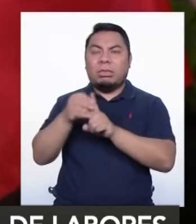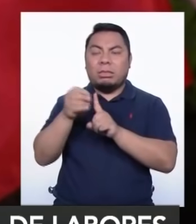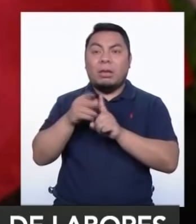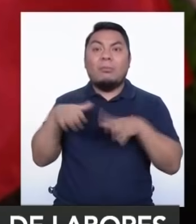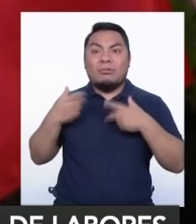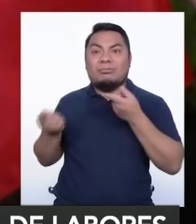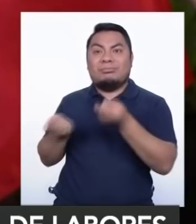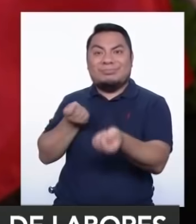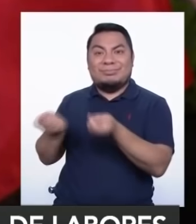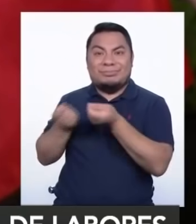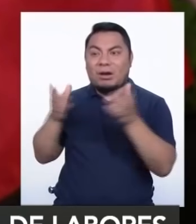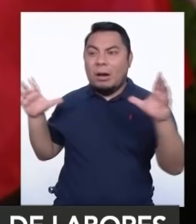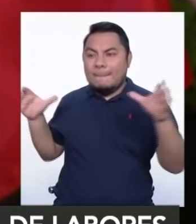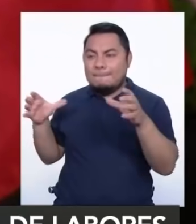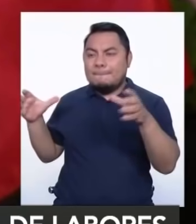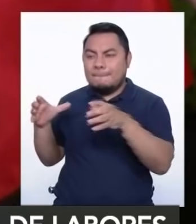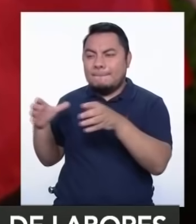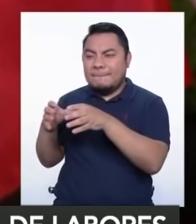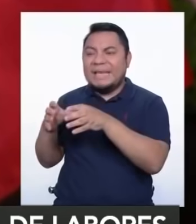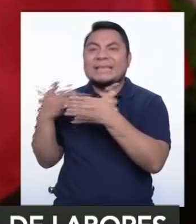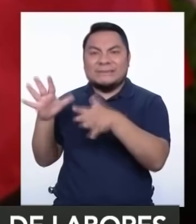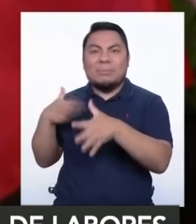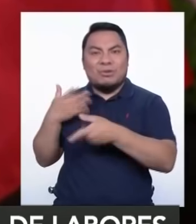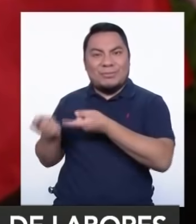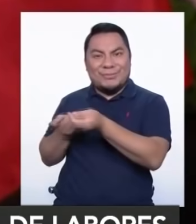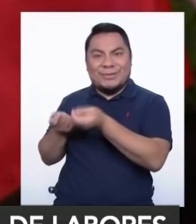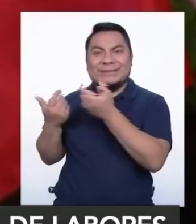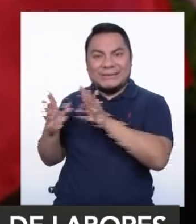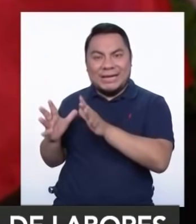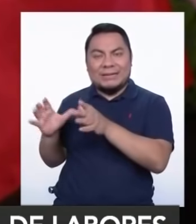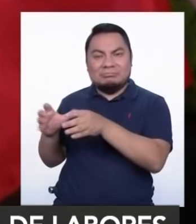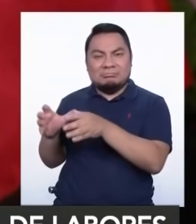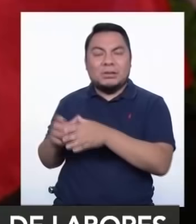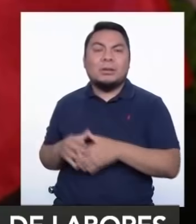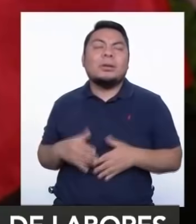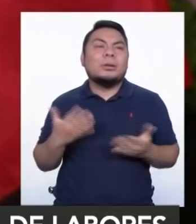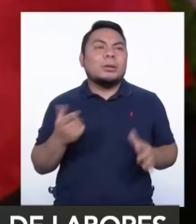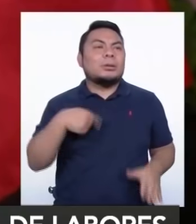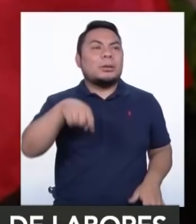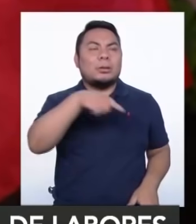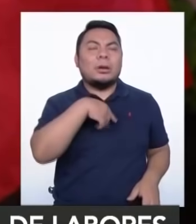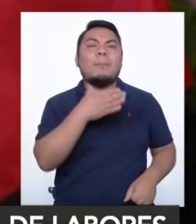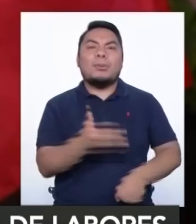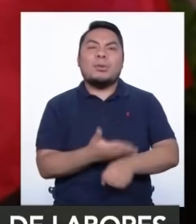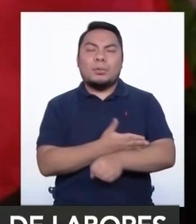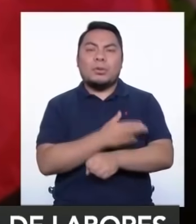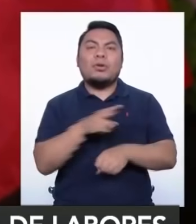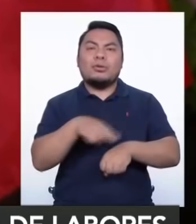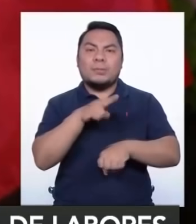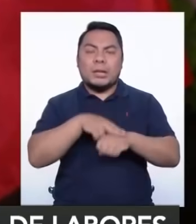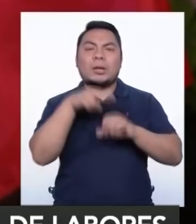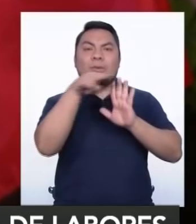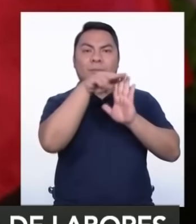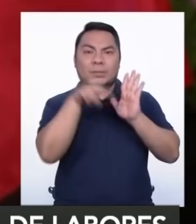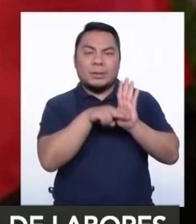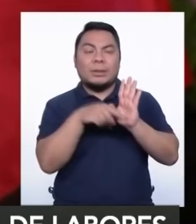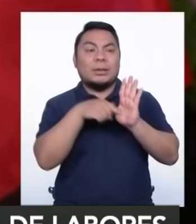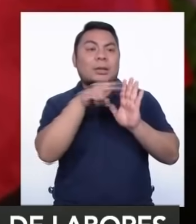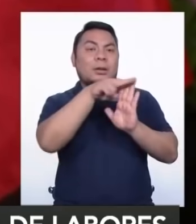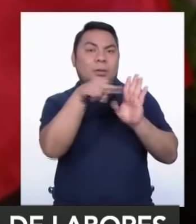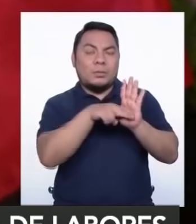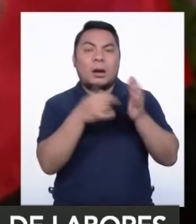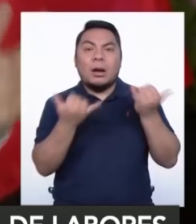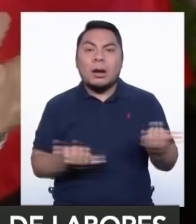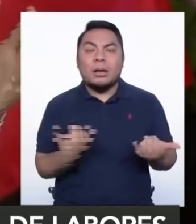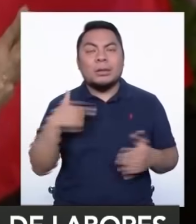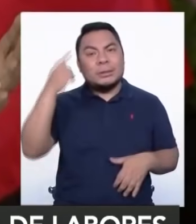enfermedad y gradualmente recobremos una relativa normalidad, porque la normalidad conocida como la